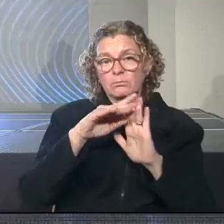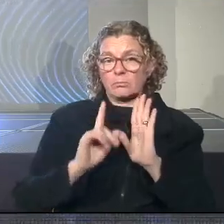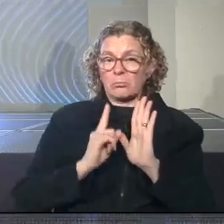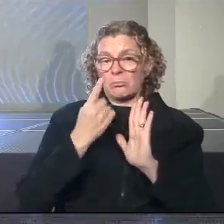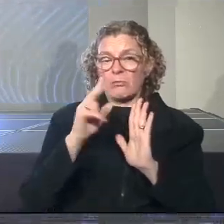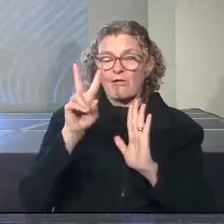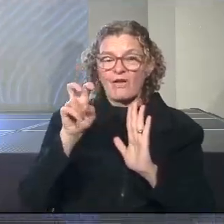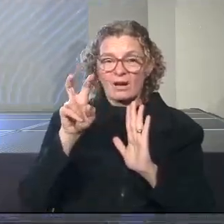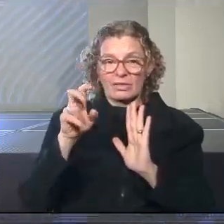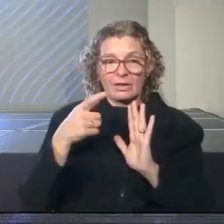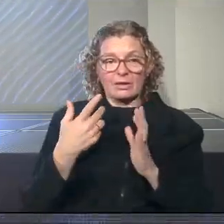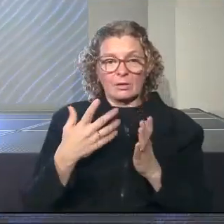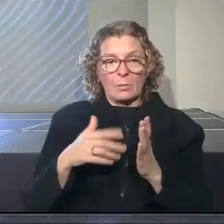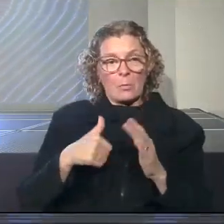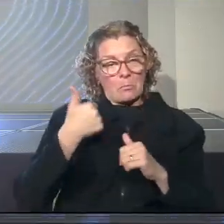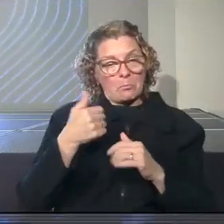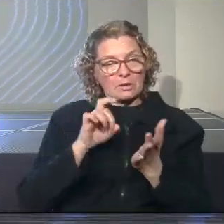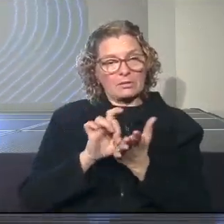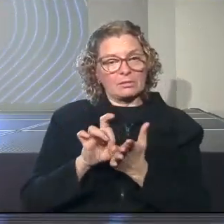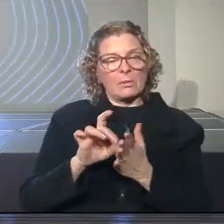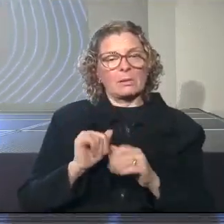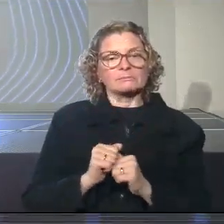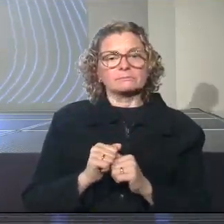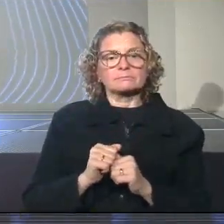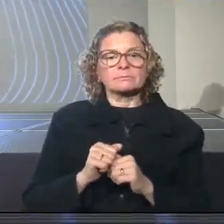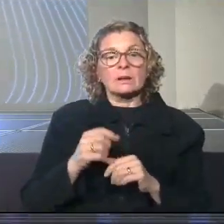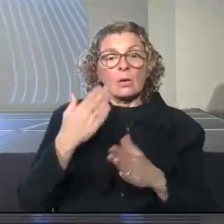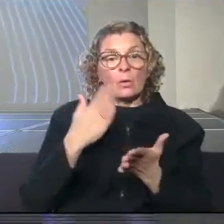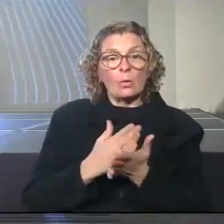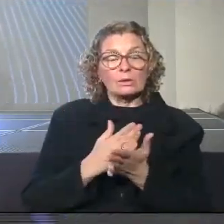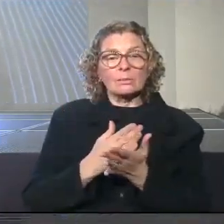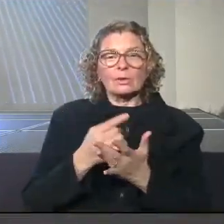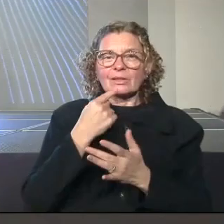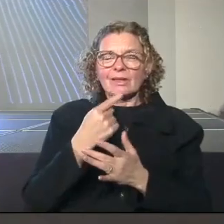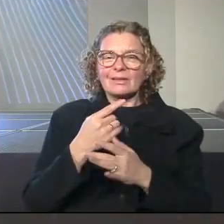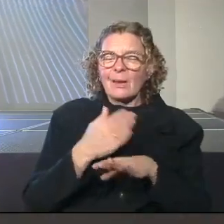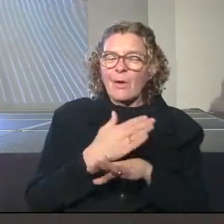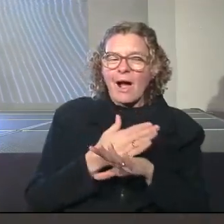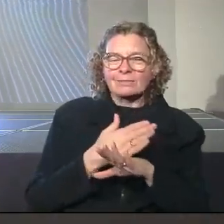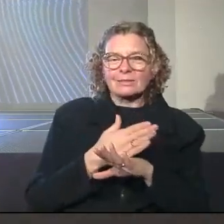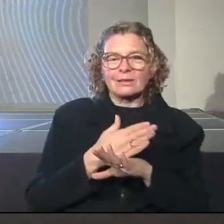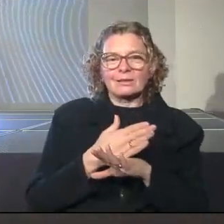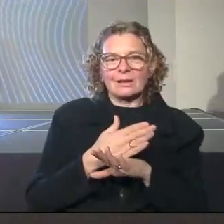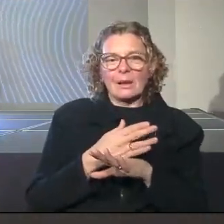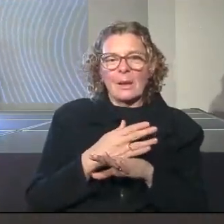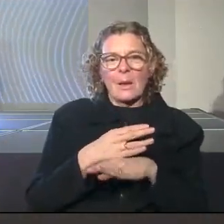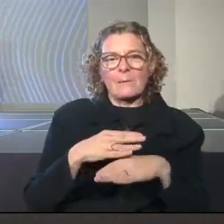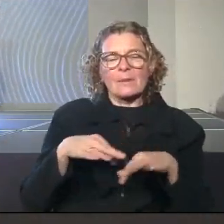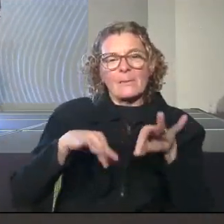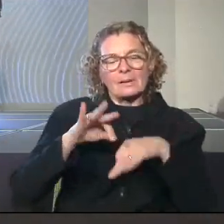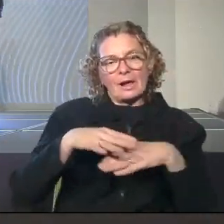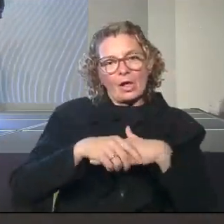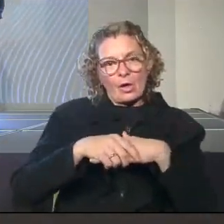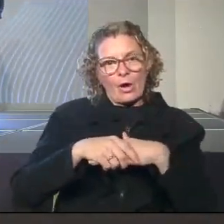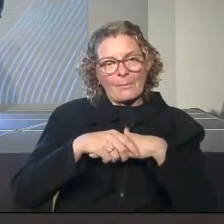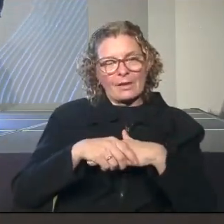y seguir siendo relevantes en el sitio. Y por último, decíamos al principio que Mercado Libre es una plataforma